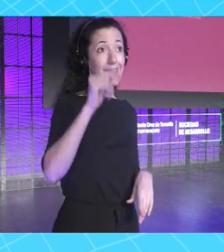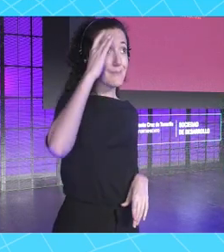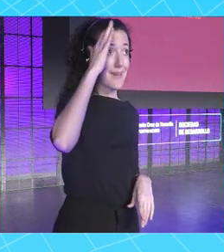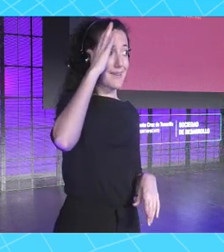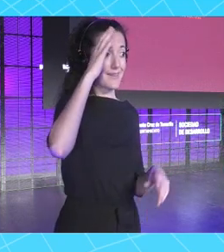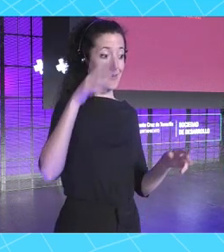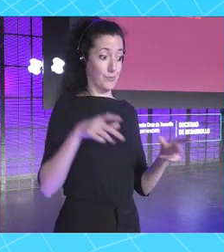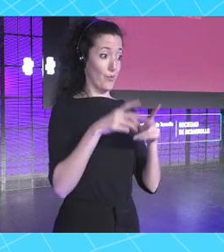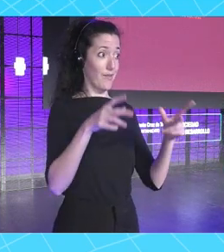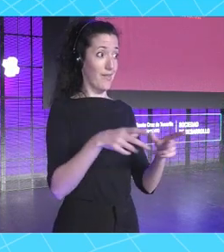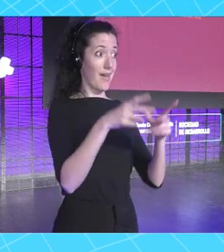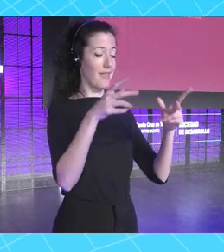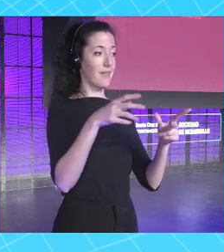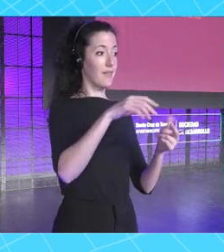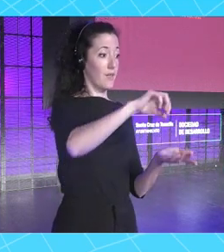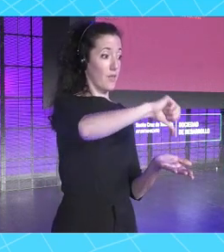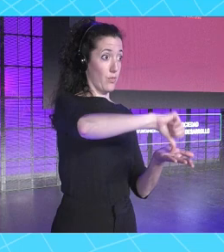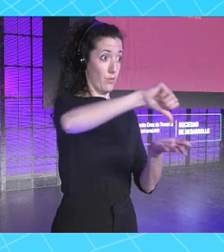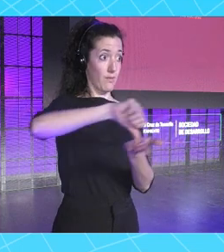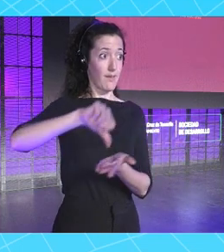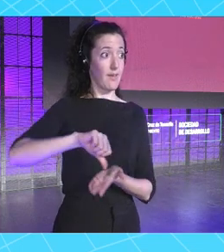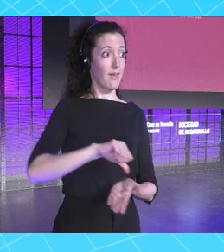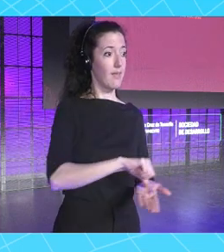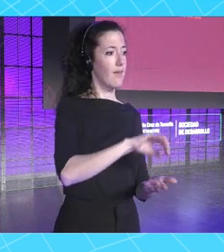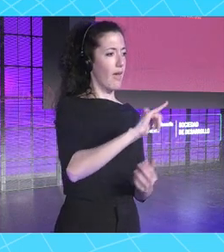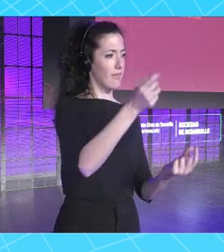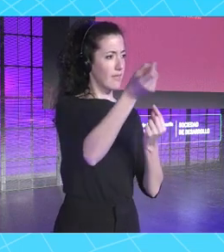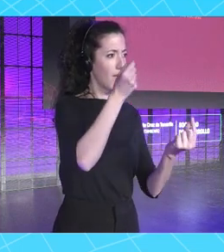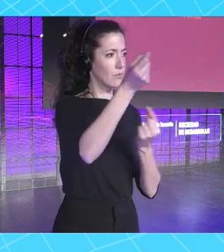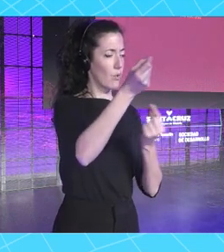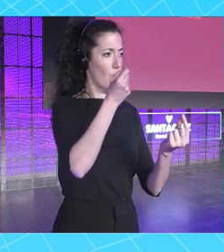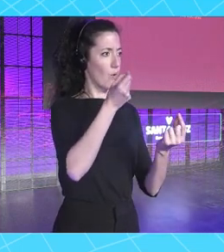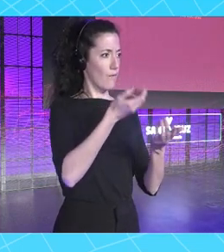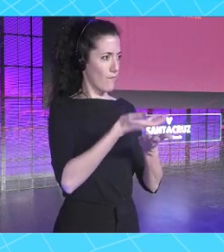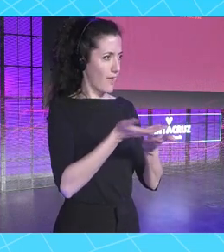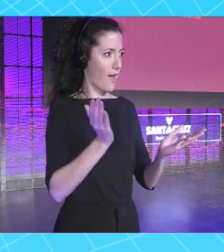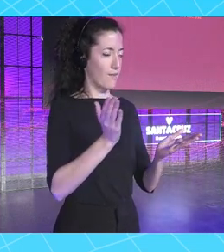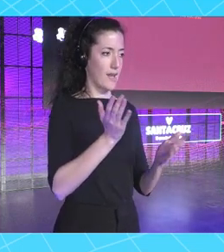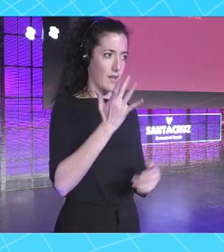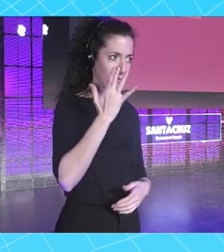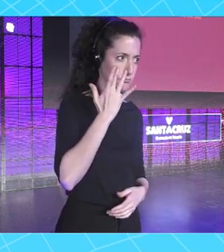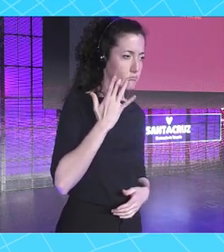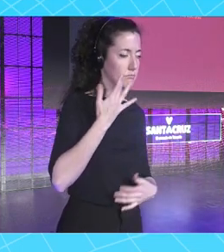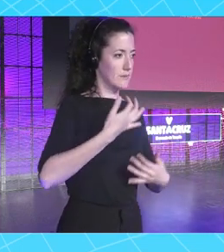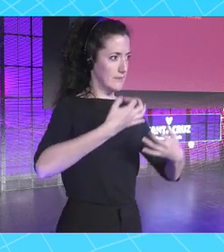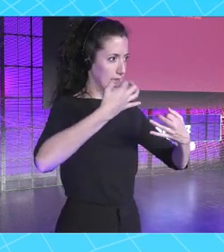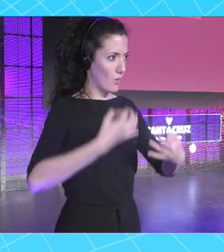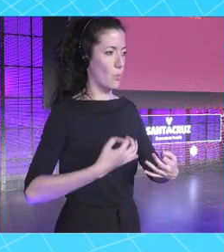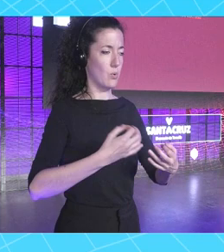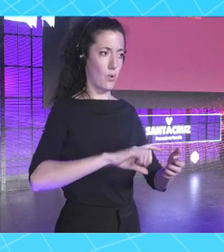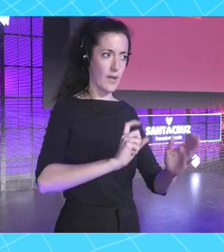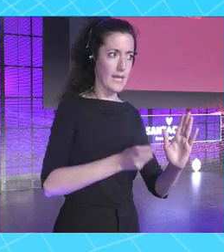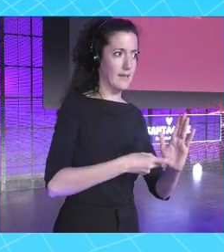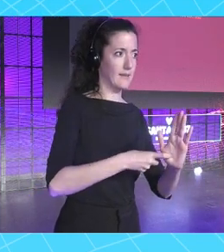ciudades nos cuentan con datos fiables íntegros seguros exactamente que resultados estamos